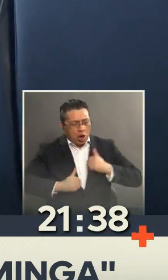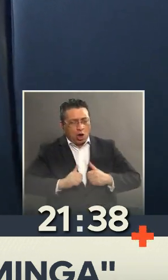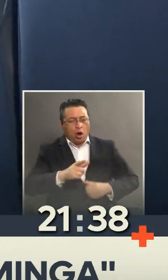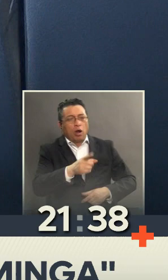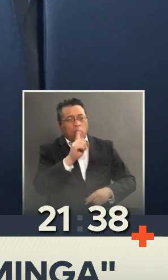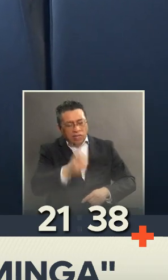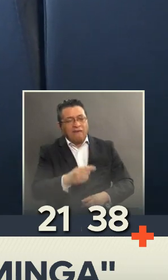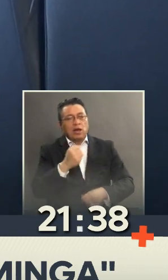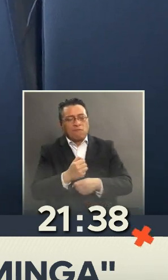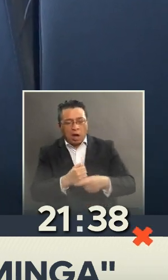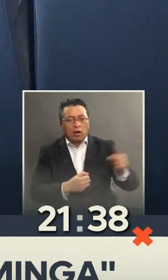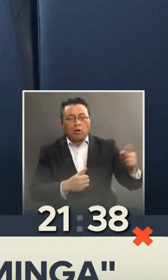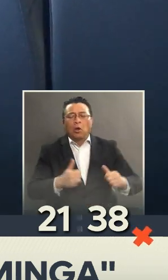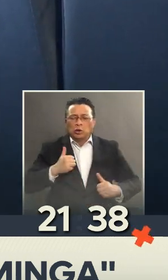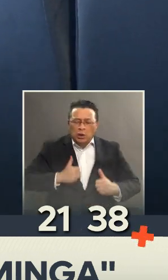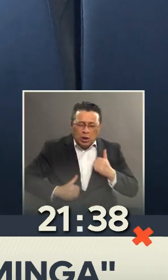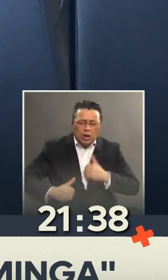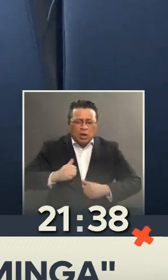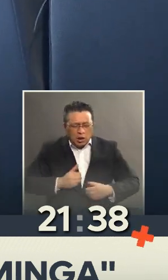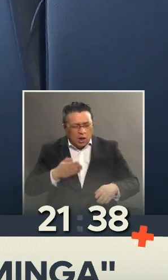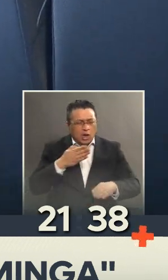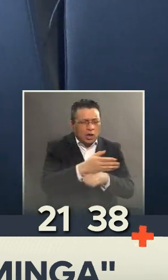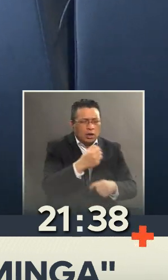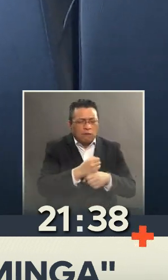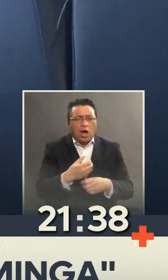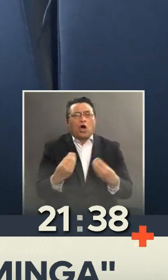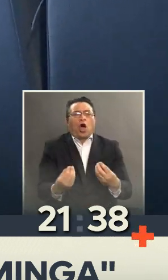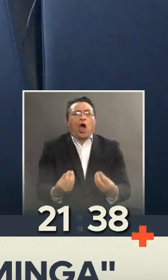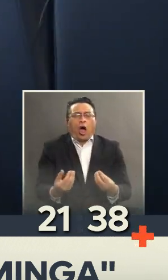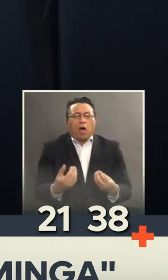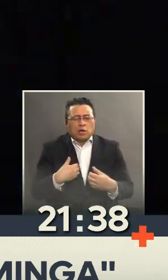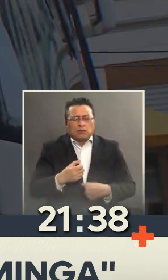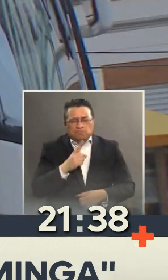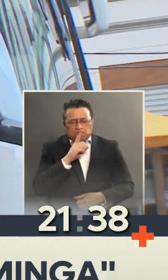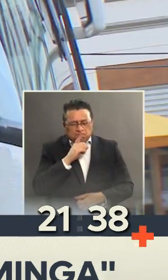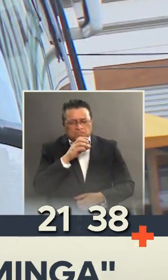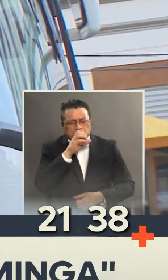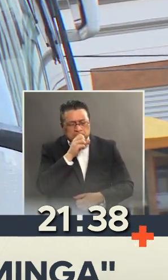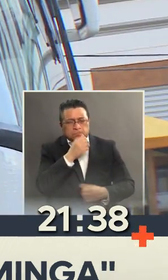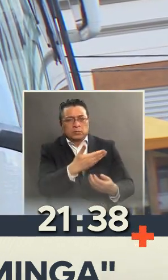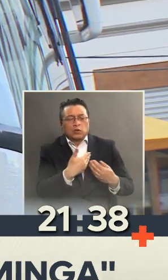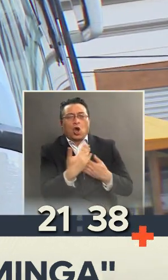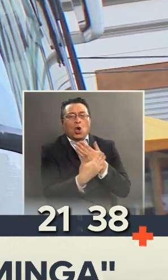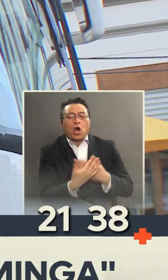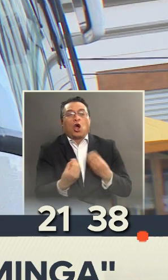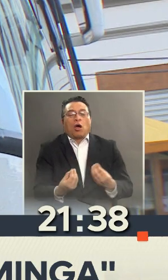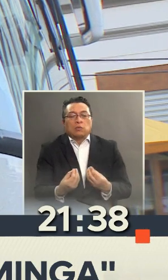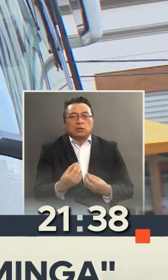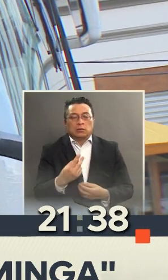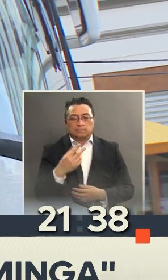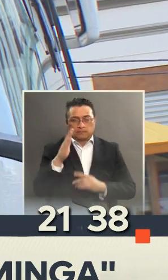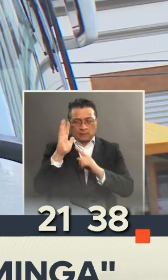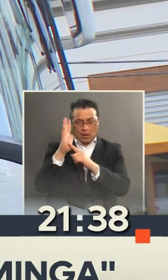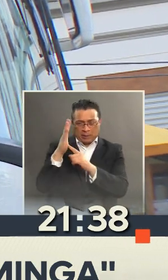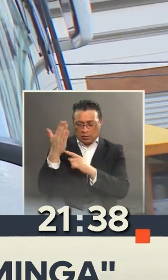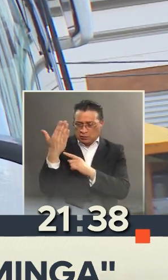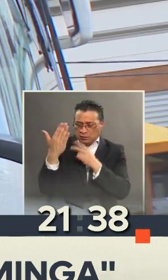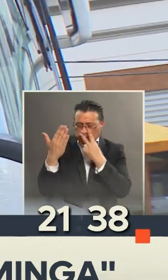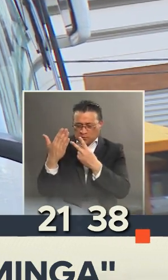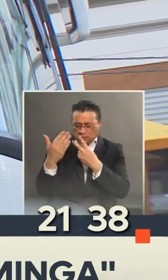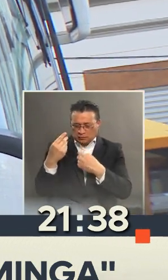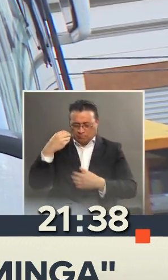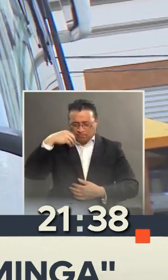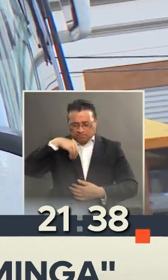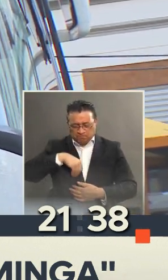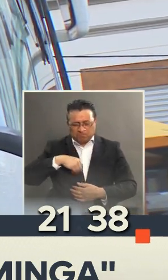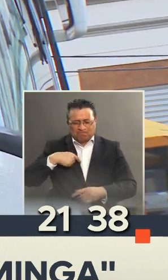Ellos sufren también porque tienen que ser fuertes para contenernos. Mirarse en el espejo, ver y sentir las cicatrices de lo que